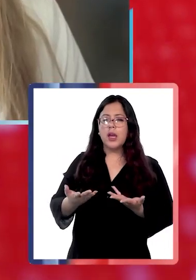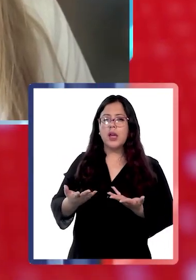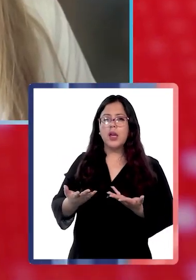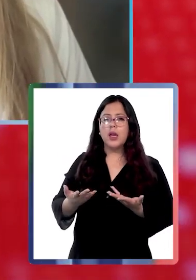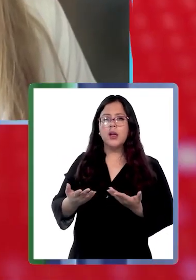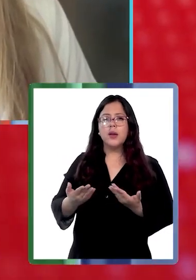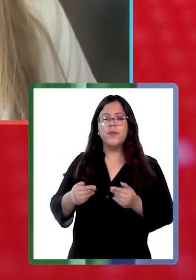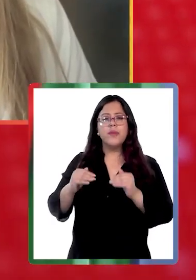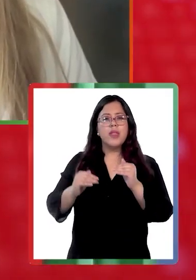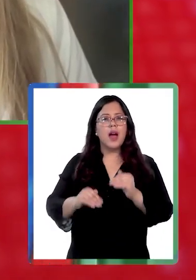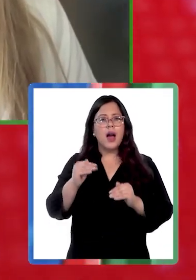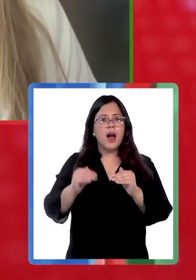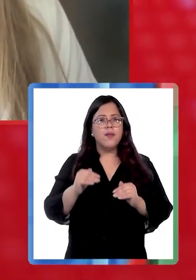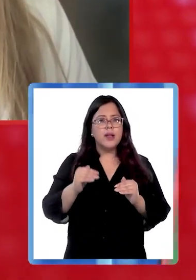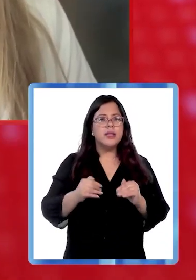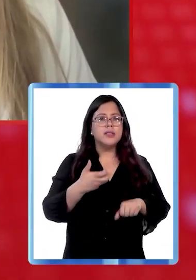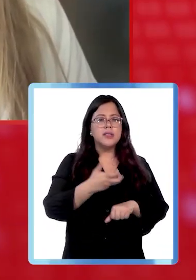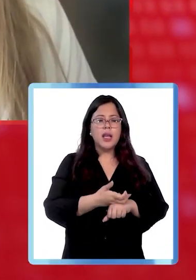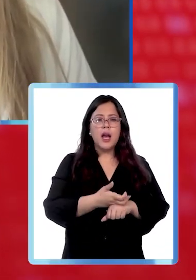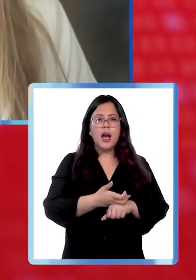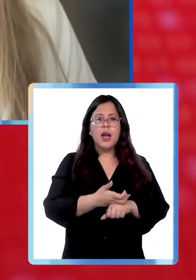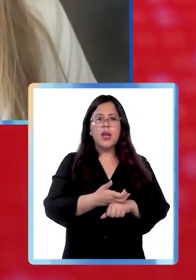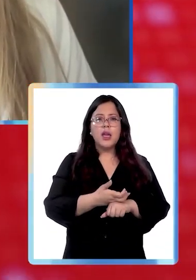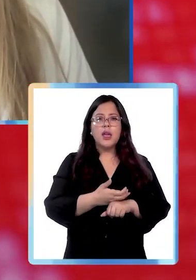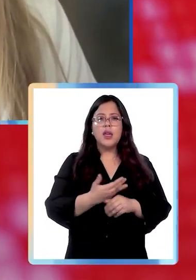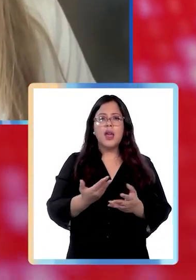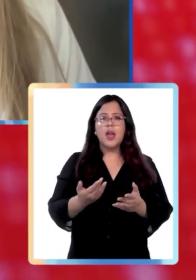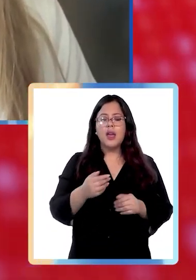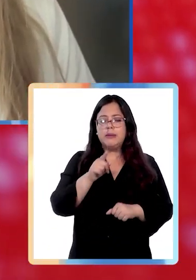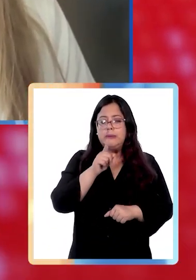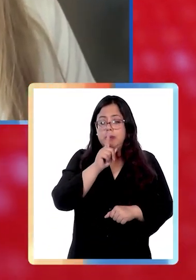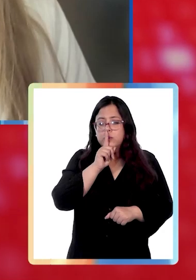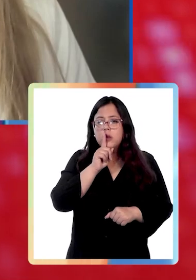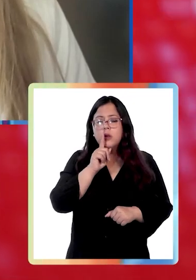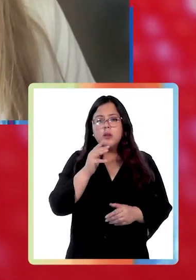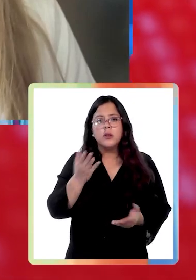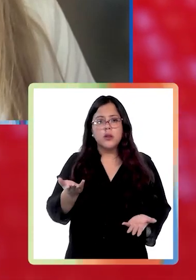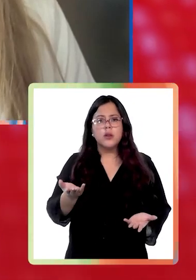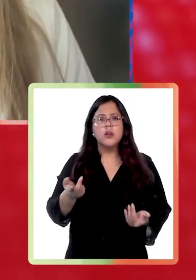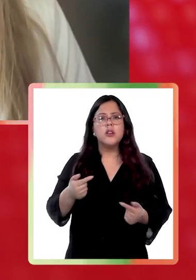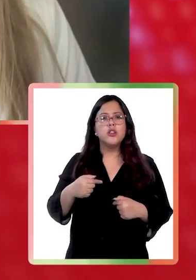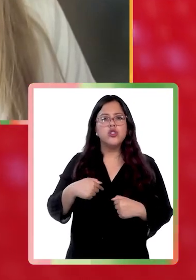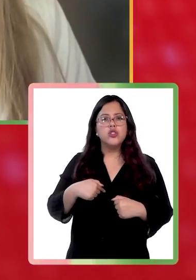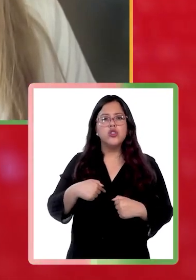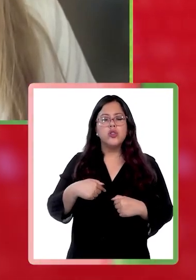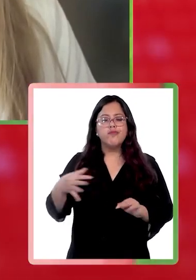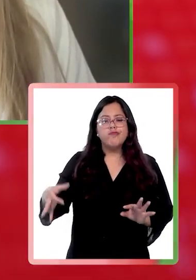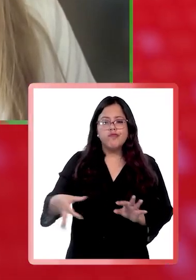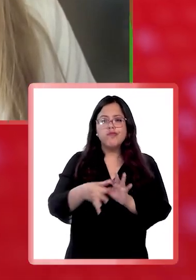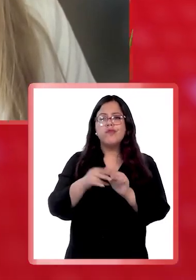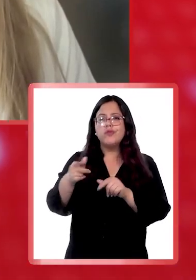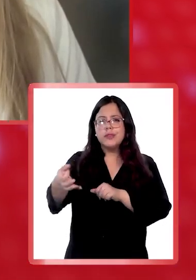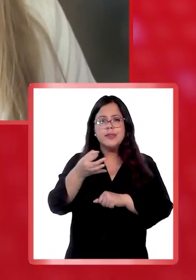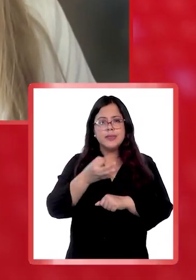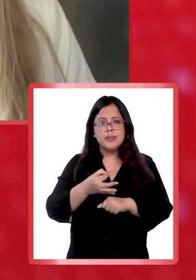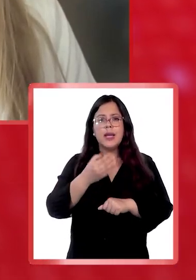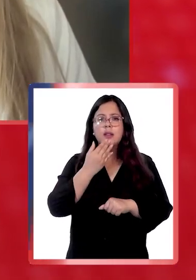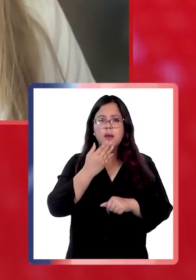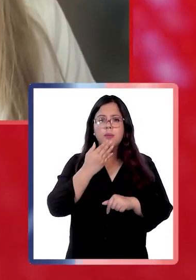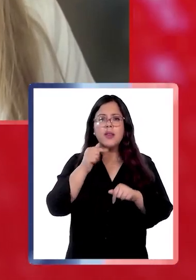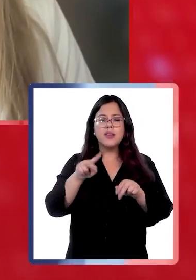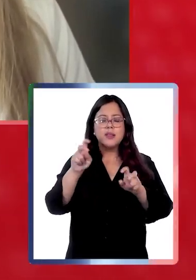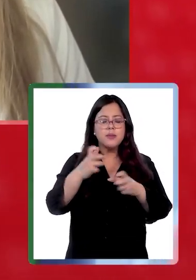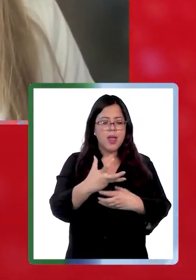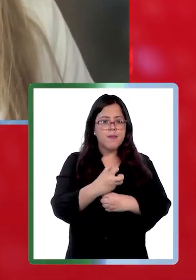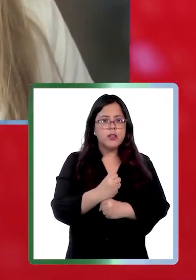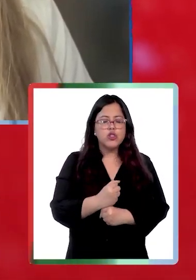como hay que entrar en casos hipotéticos, uno siempre entra un poco en el margen de ambigüedad. Yo quería colgarme un poco de lo que mencionaba y